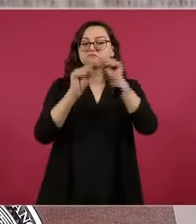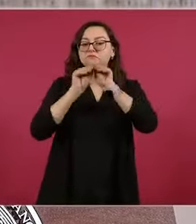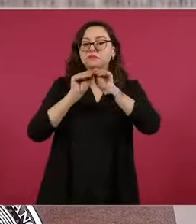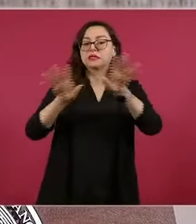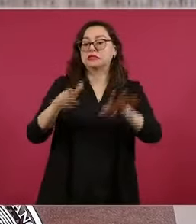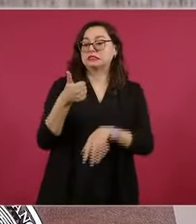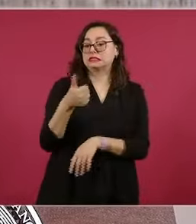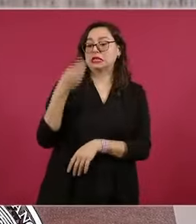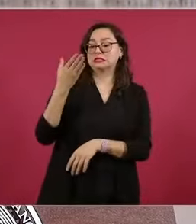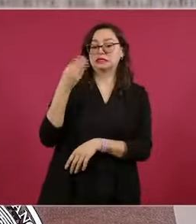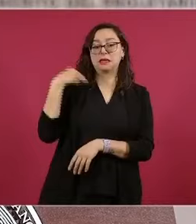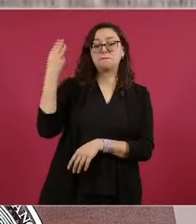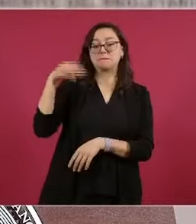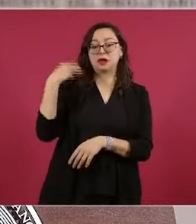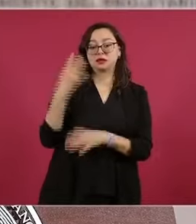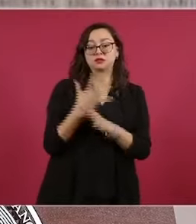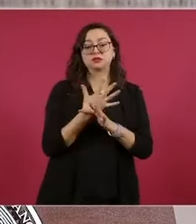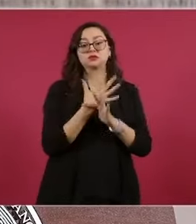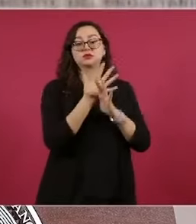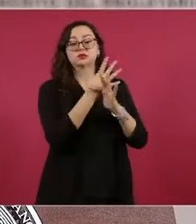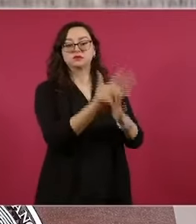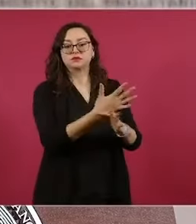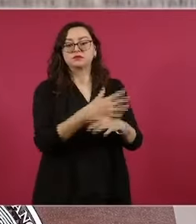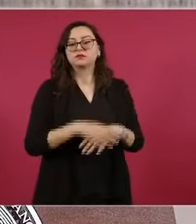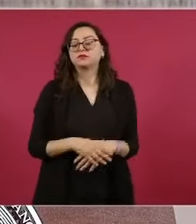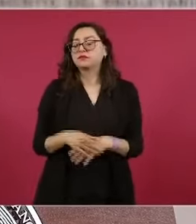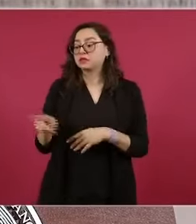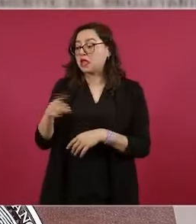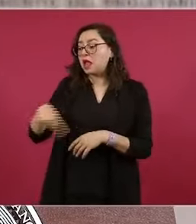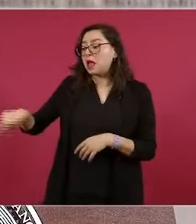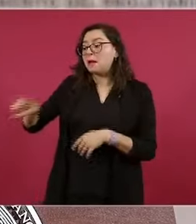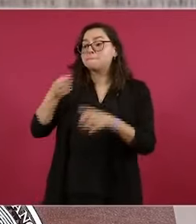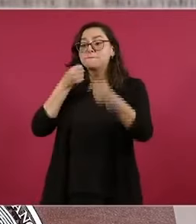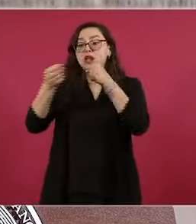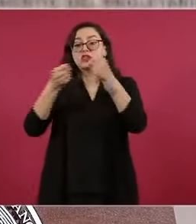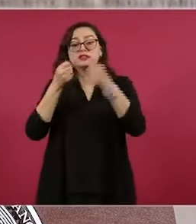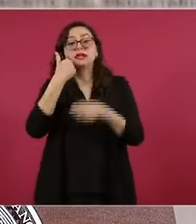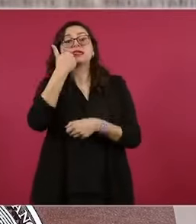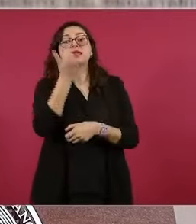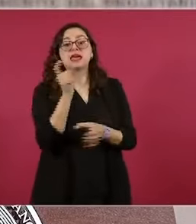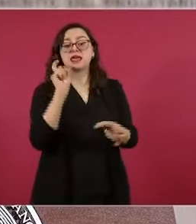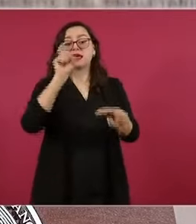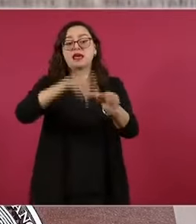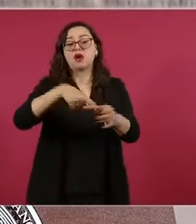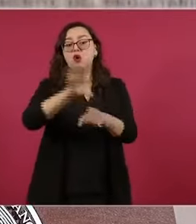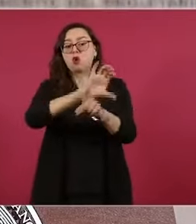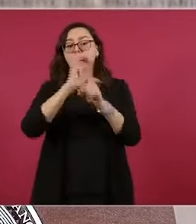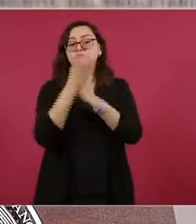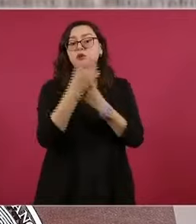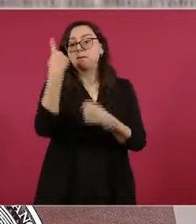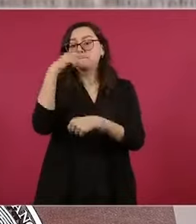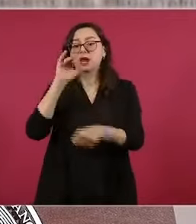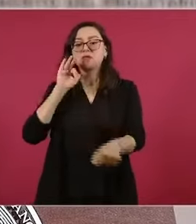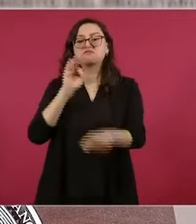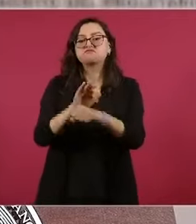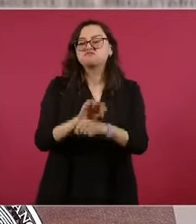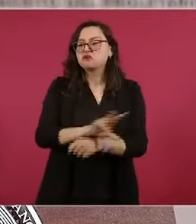marzo titulada «Aumenta cifra de solicitudes rechazadas al mecanismo de protección de periodistas en el sexenio de